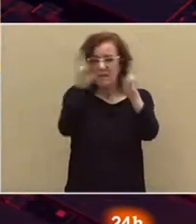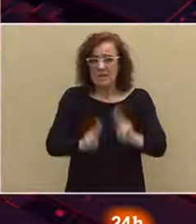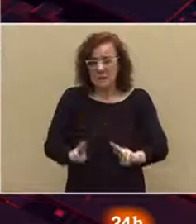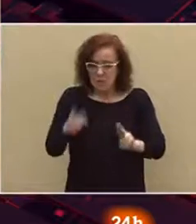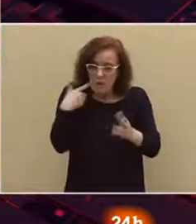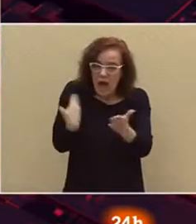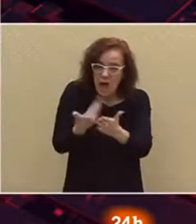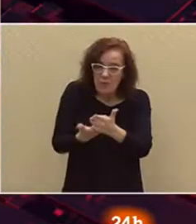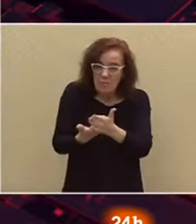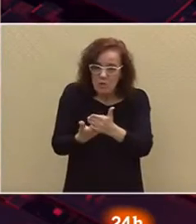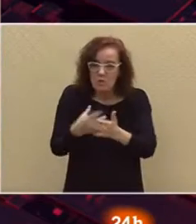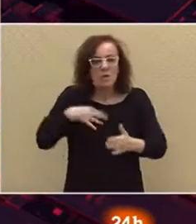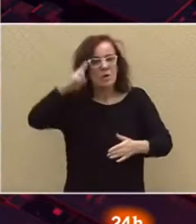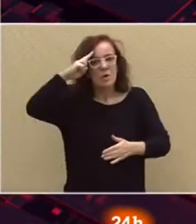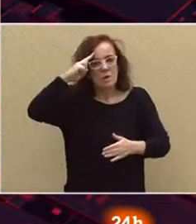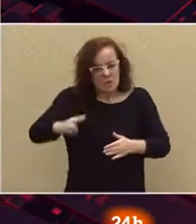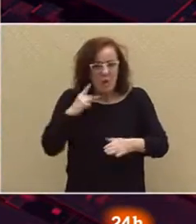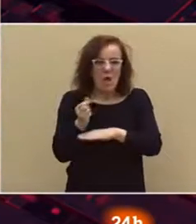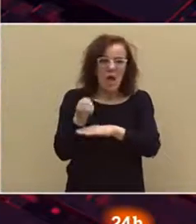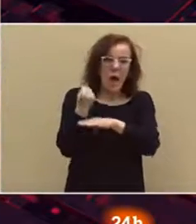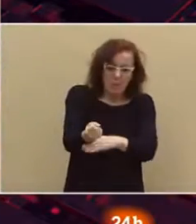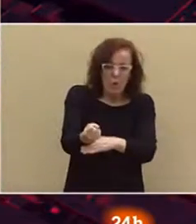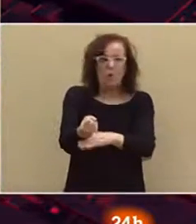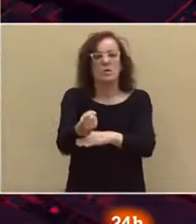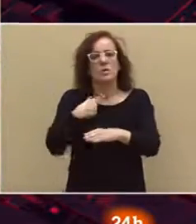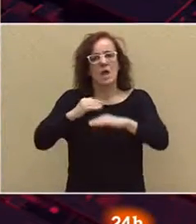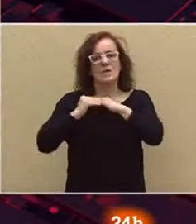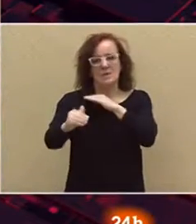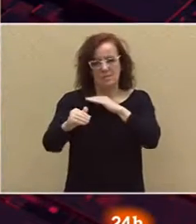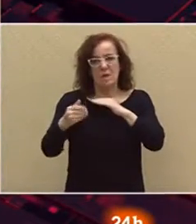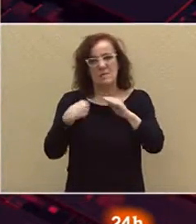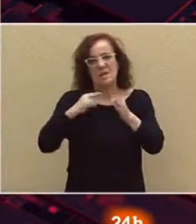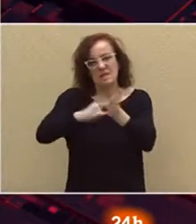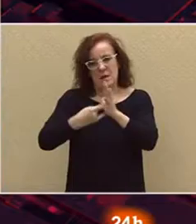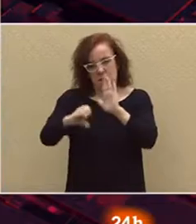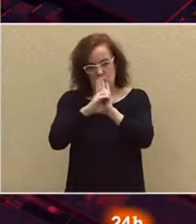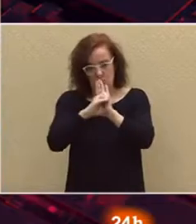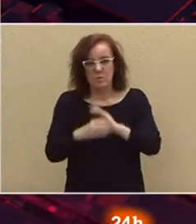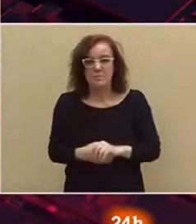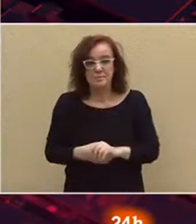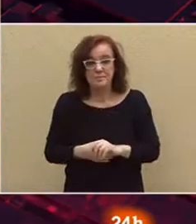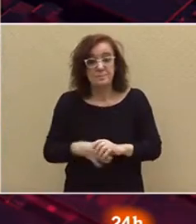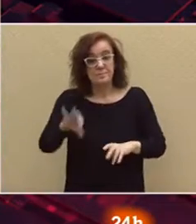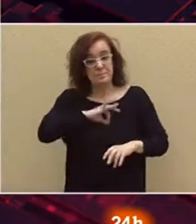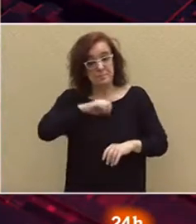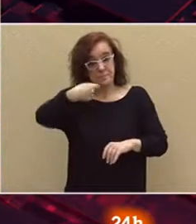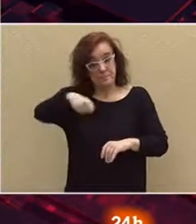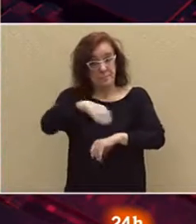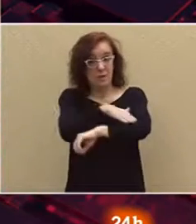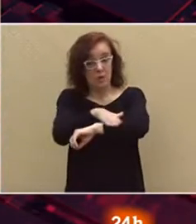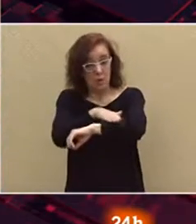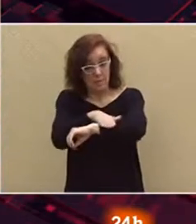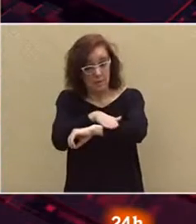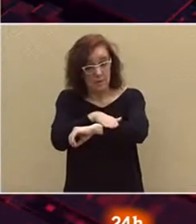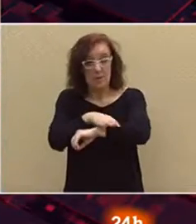su pleno respaldo a la estabilidad de nuestro sistema constitucional. Señor presidente del Gobierno, señor presidente